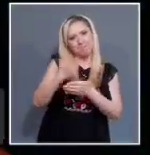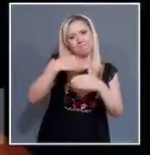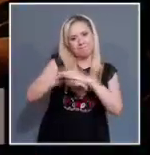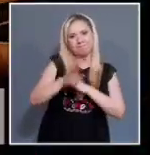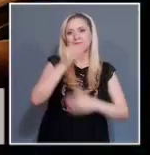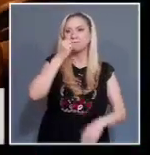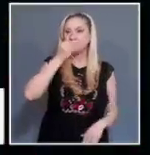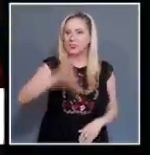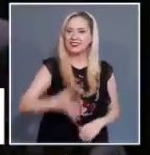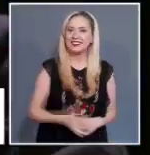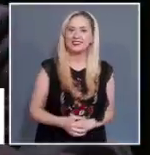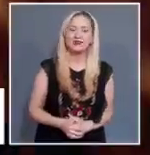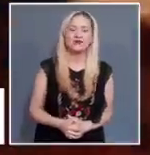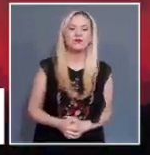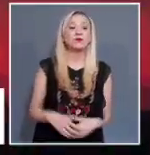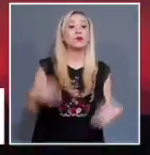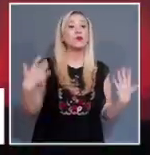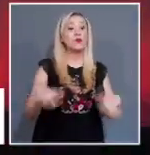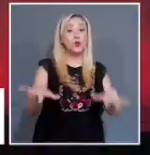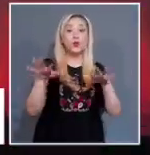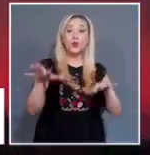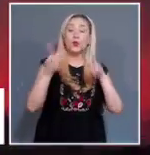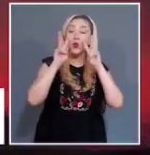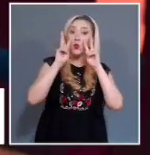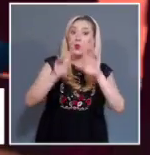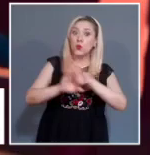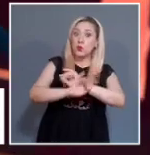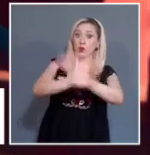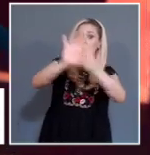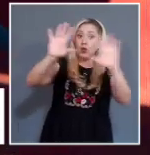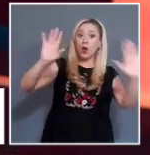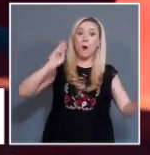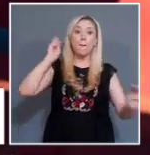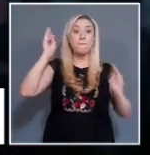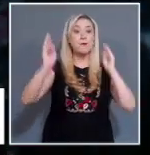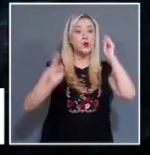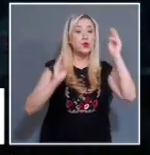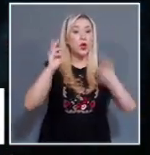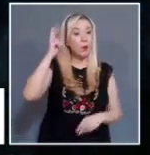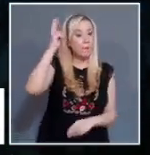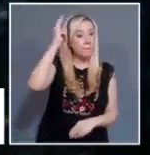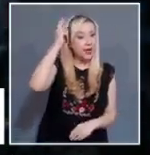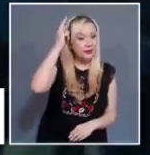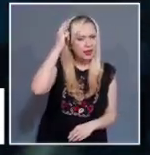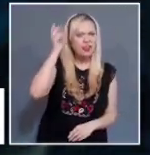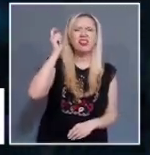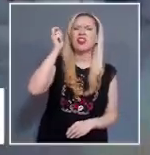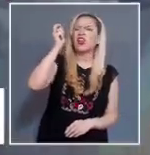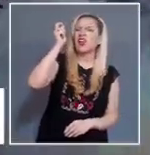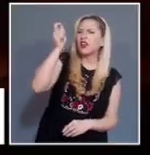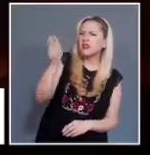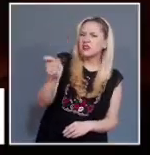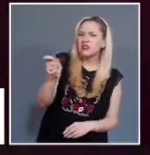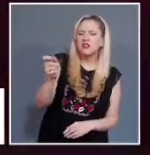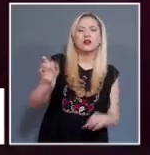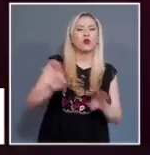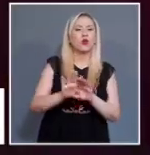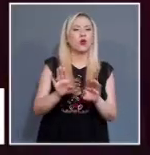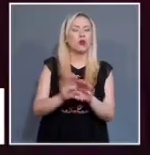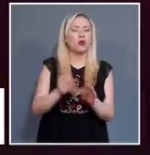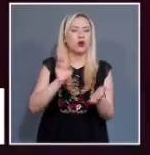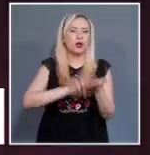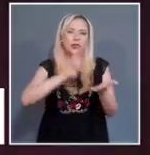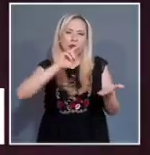Muralismo desbordado. Es una iniciativa del Museo del Palacio de Bellas Artes para reinterpretar esta corriente artística. En su